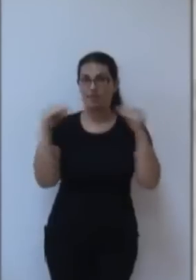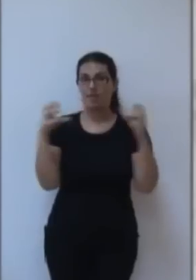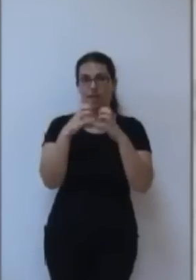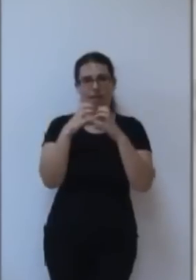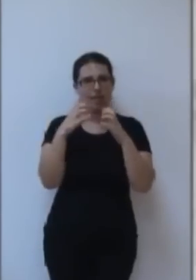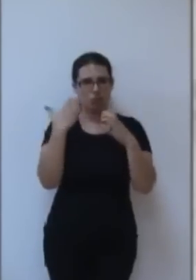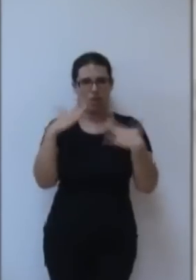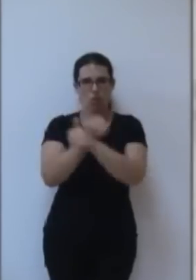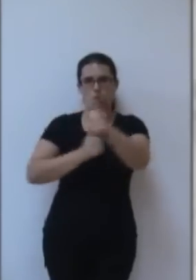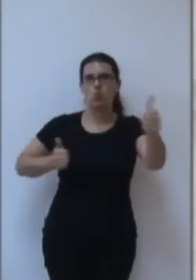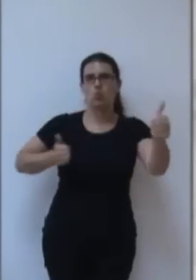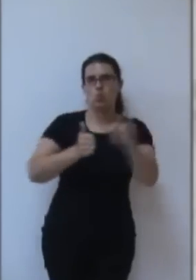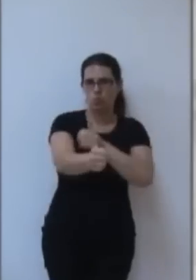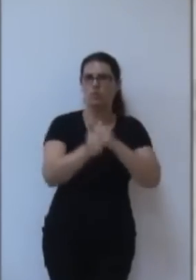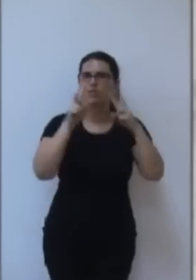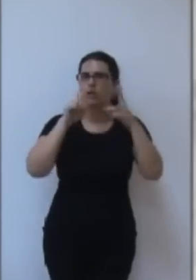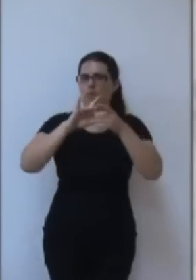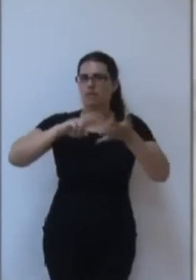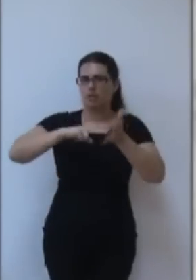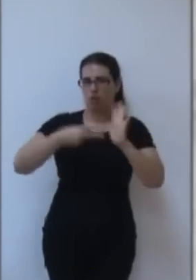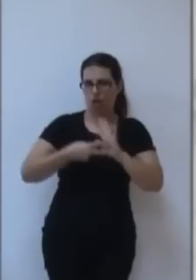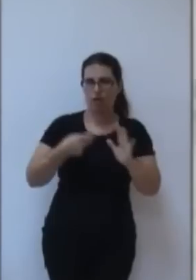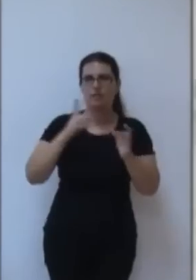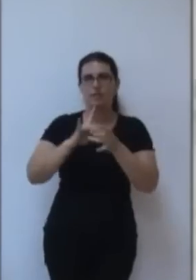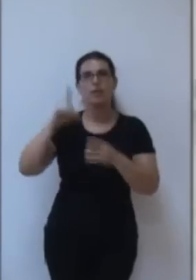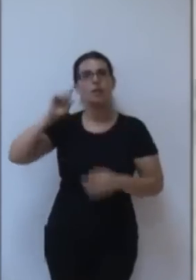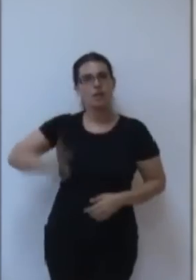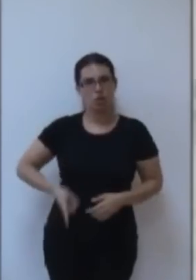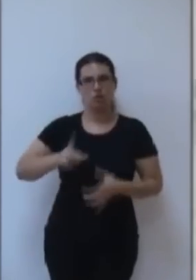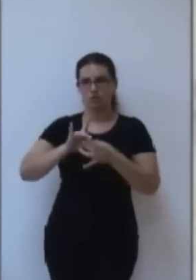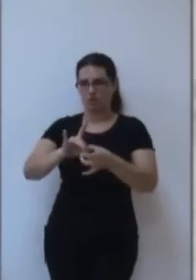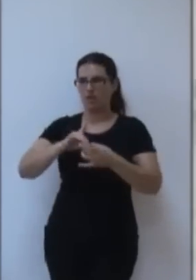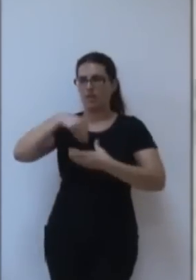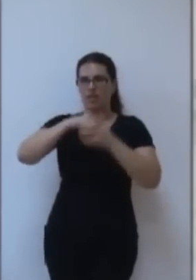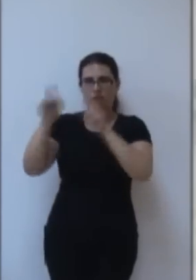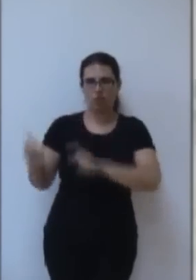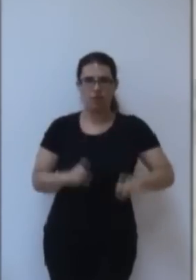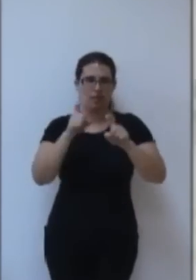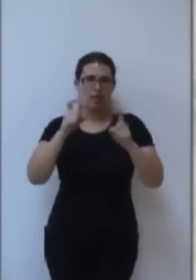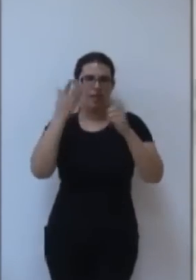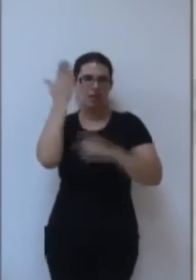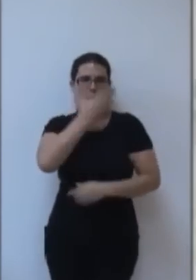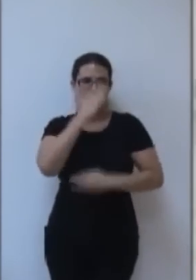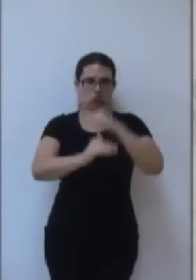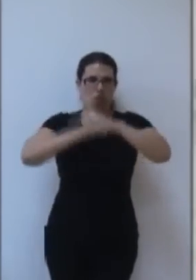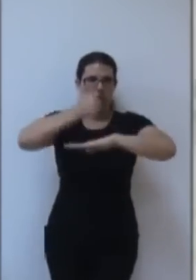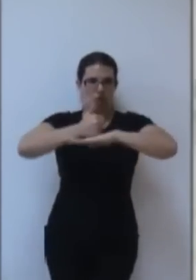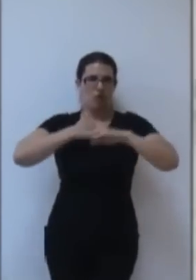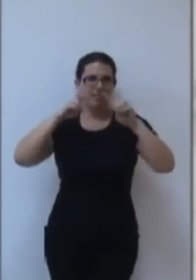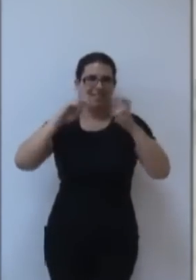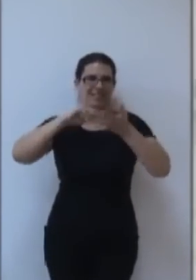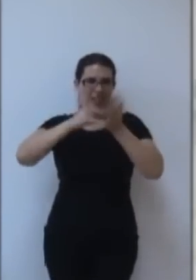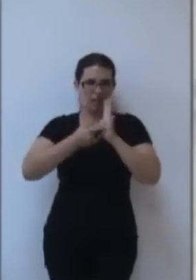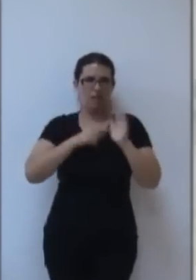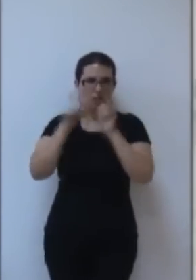investigación en el sector también de tecnologías. Es doctora en informática y profesora de la Escuela Técnica Superior de Ingeniería Informática y Telecomunicaciones, y bueno,